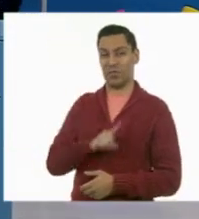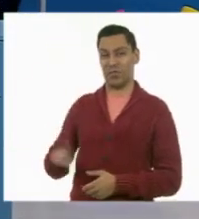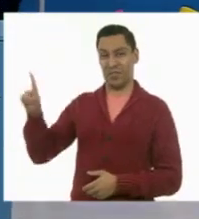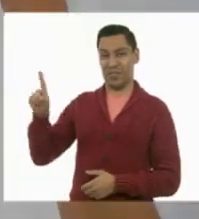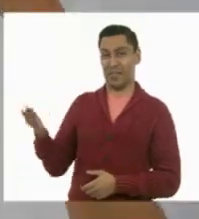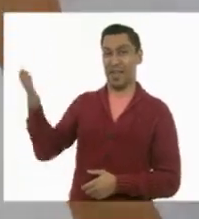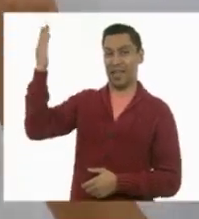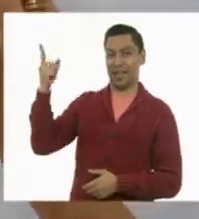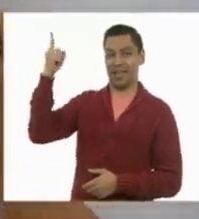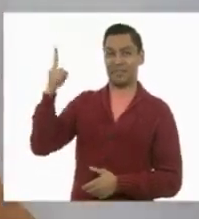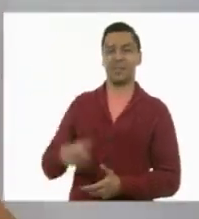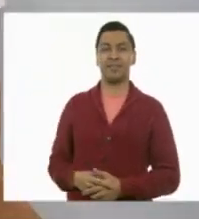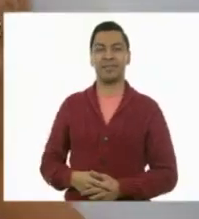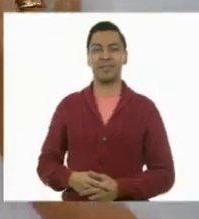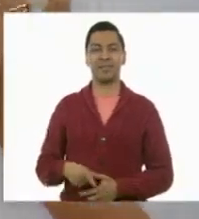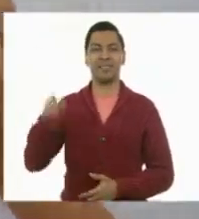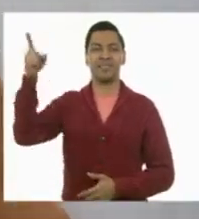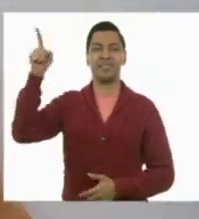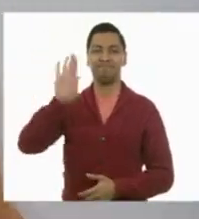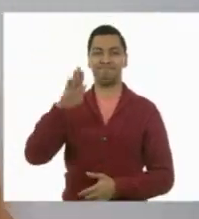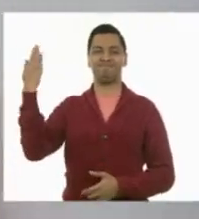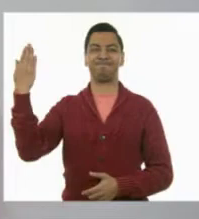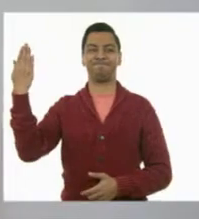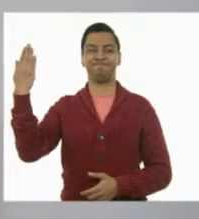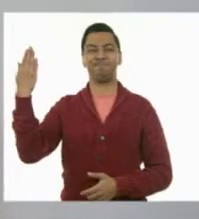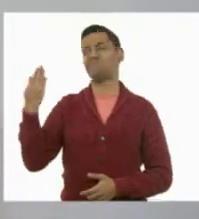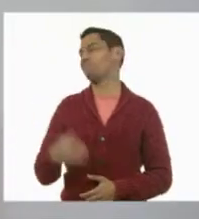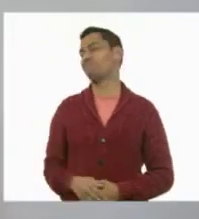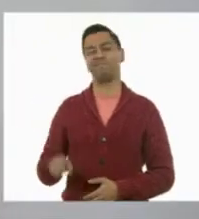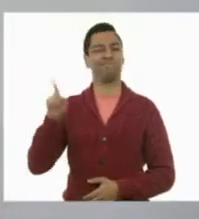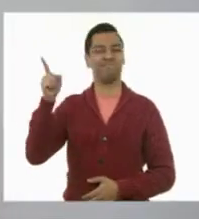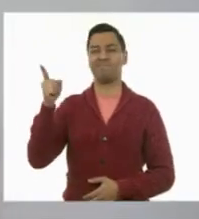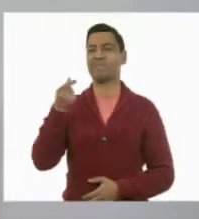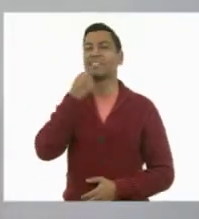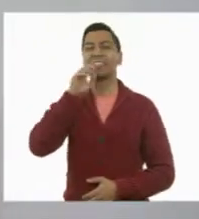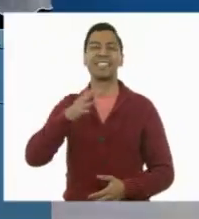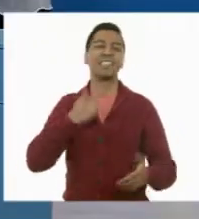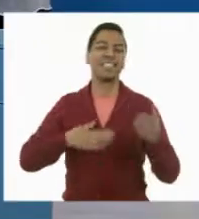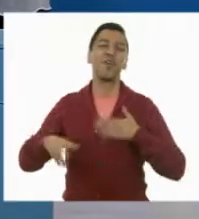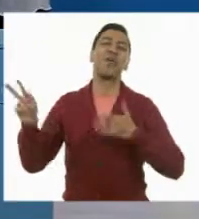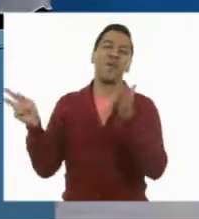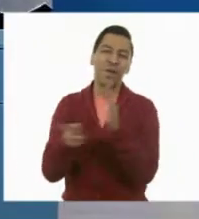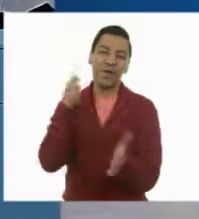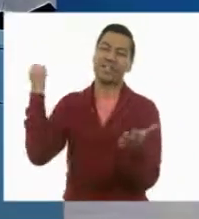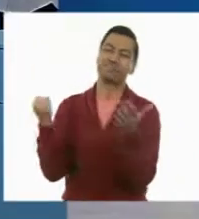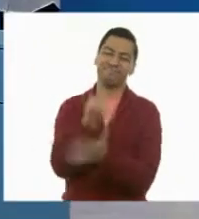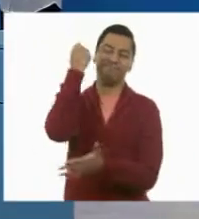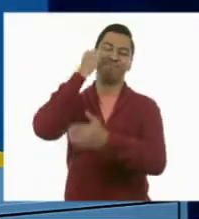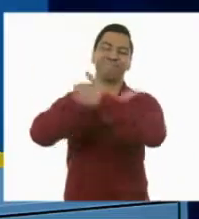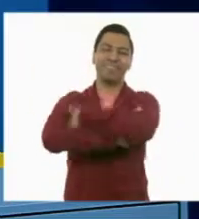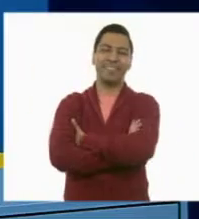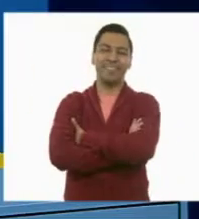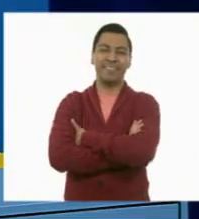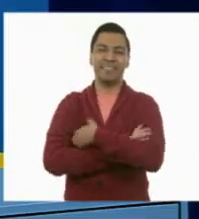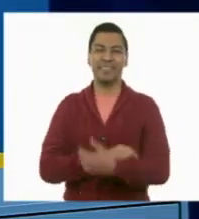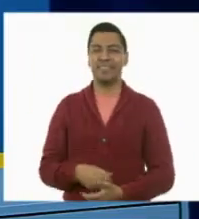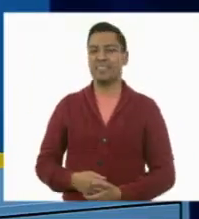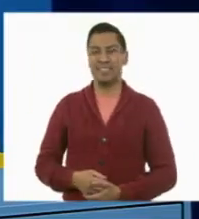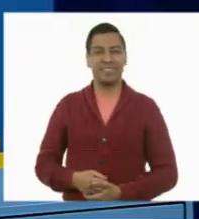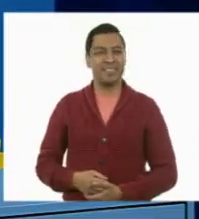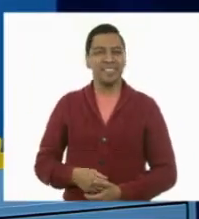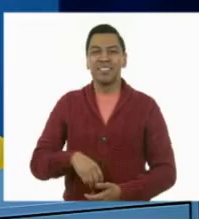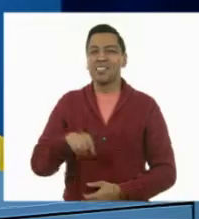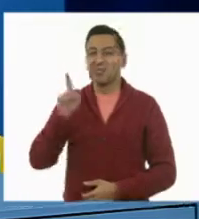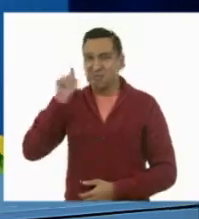Híjole. No, aquí estaba la de la niña fatigada. Ay, sí es cierto. Creo que nadie estamos